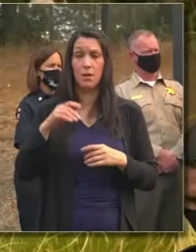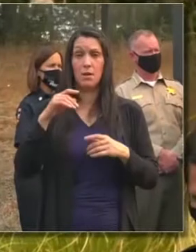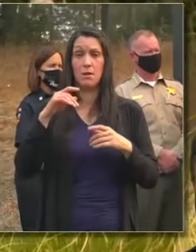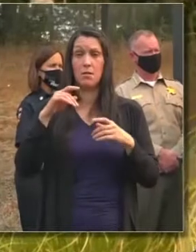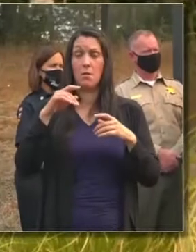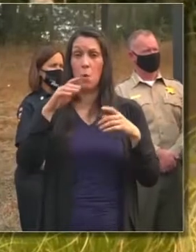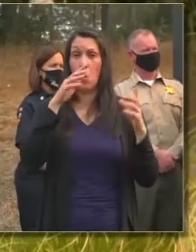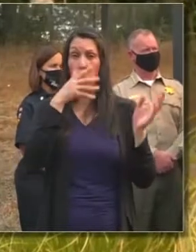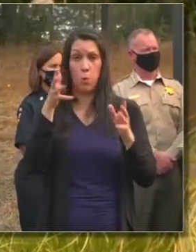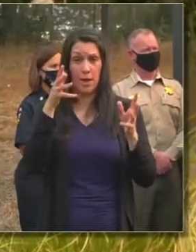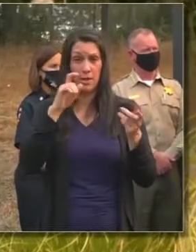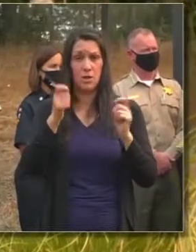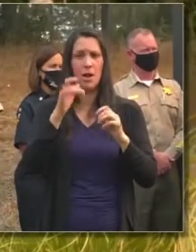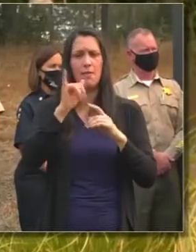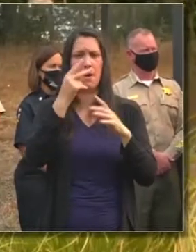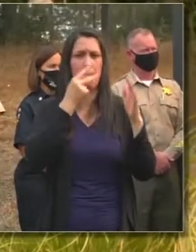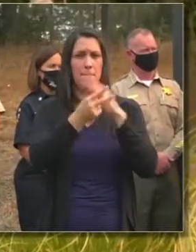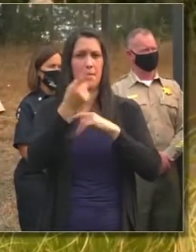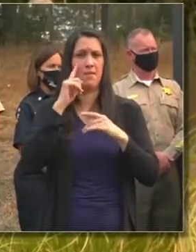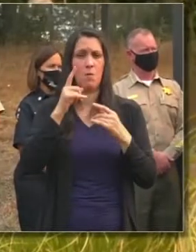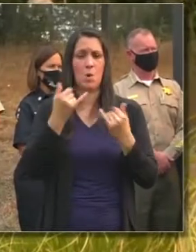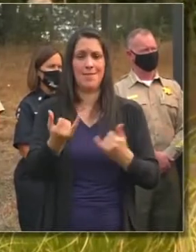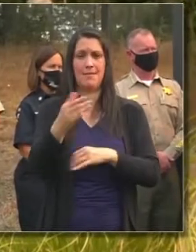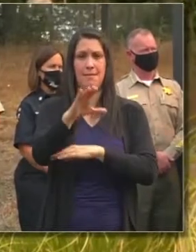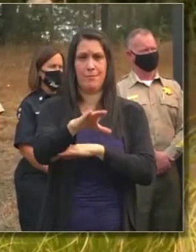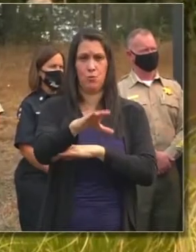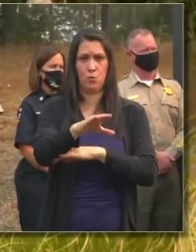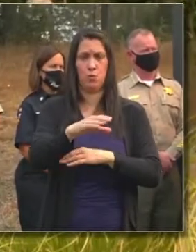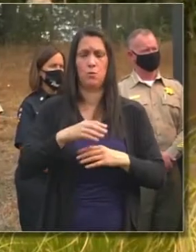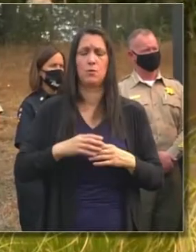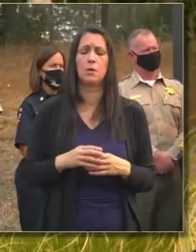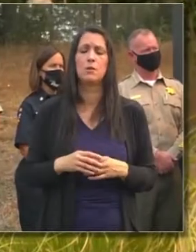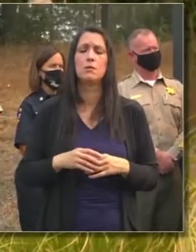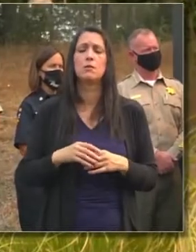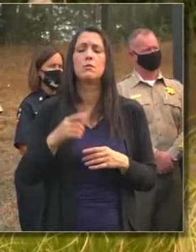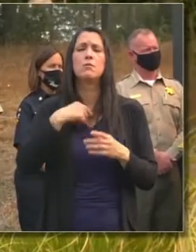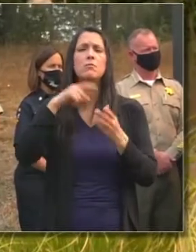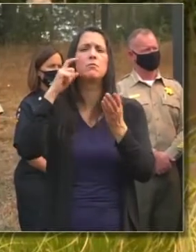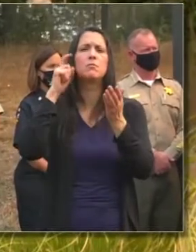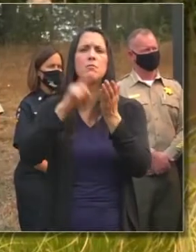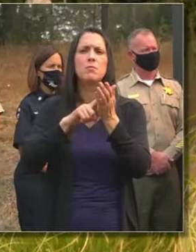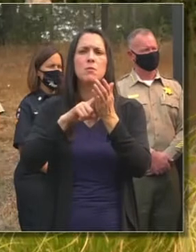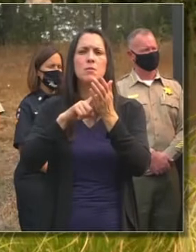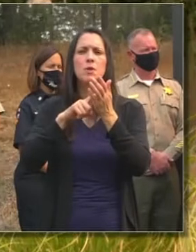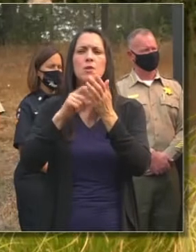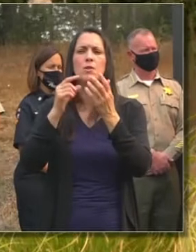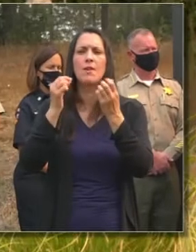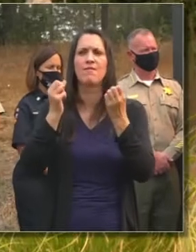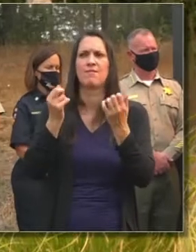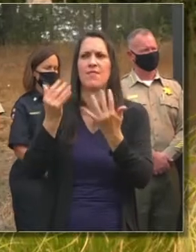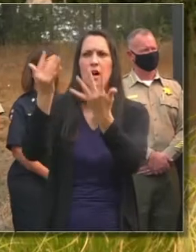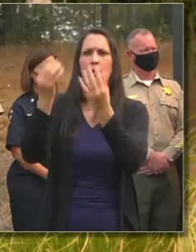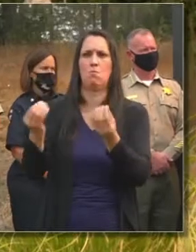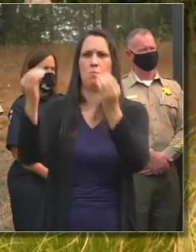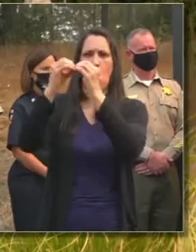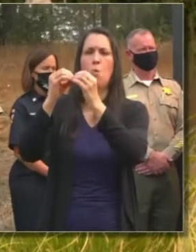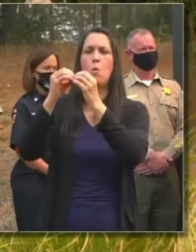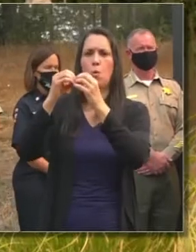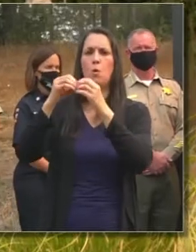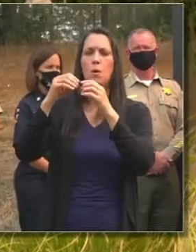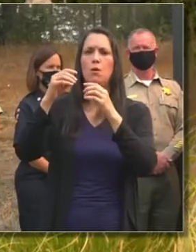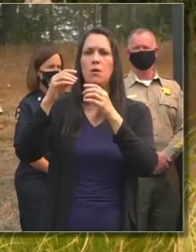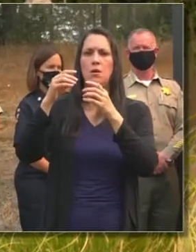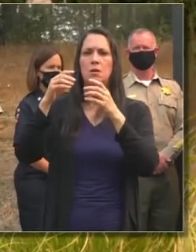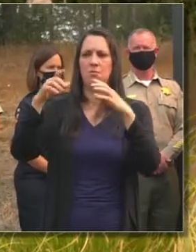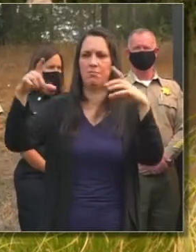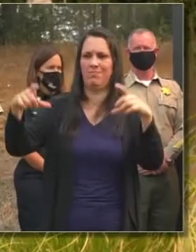los cambios de vientos eso fué predecido para esta tarde hoy hemos visto un aumento en actividad de incendios a través de